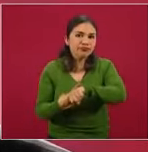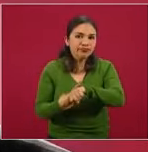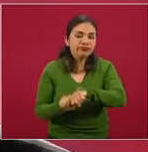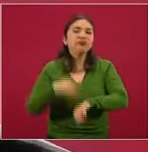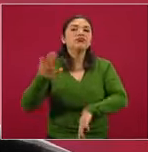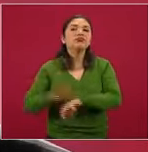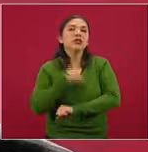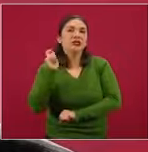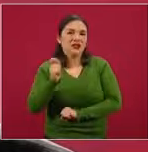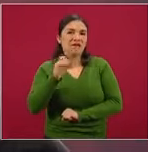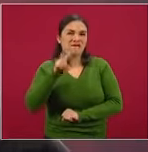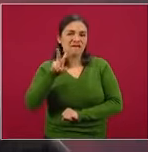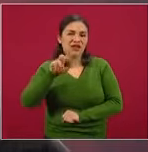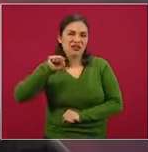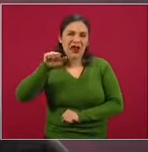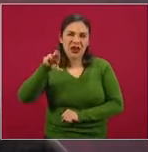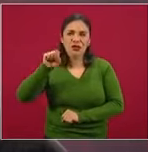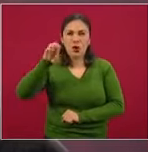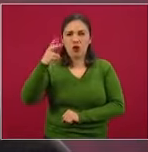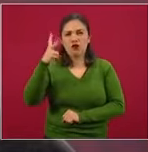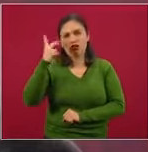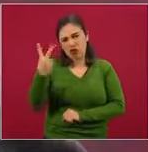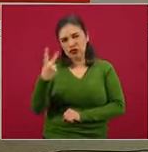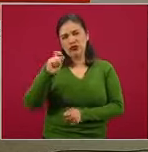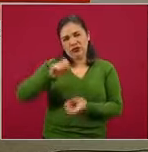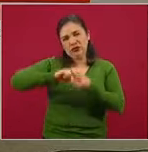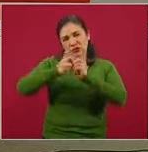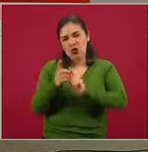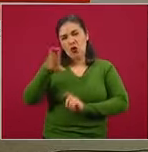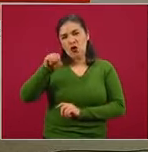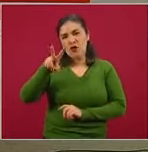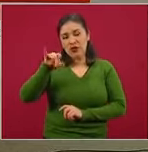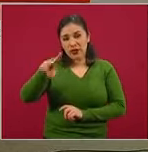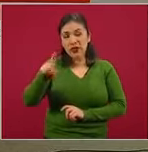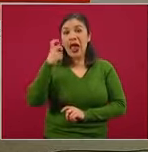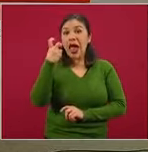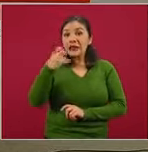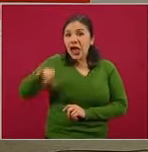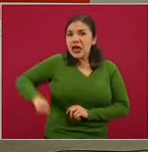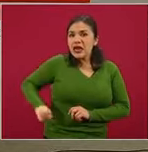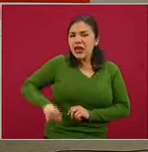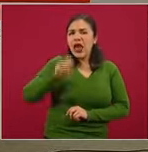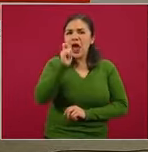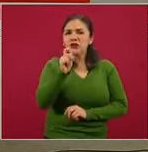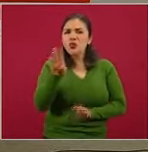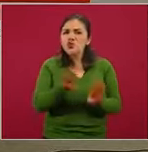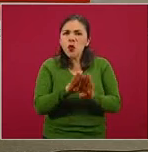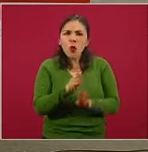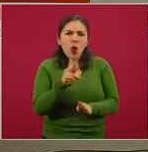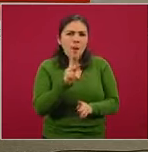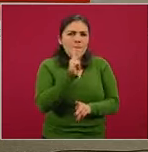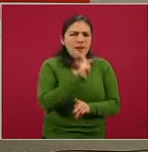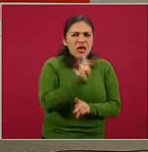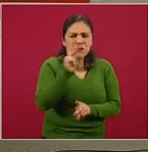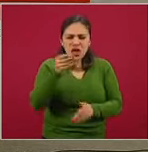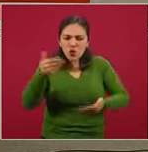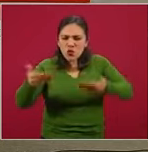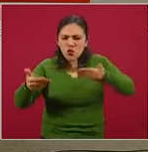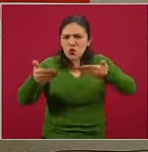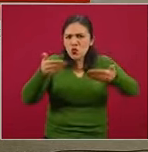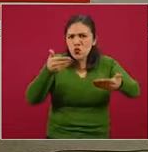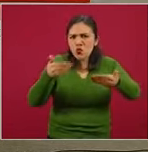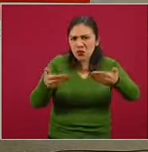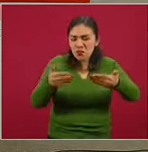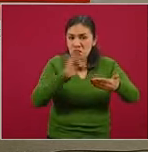por el virus SARS-CoV-2 que causa COVID. Y lo que interesa aquí es comparar cuál es la probabilidad de